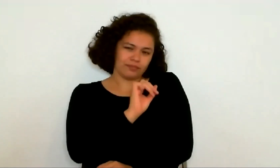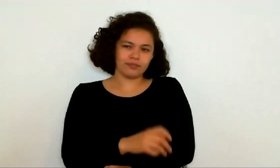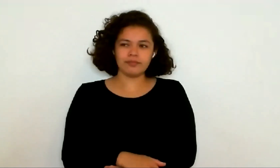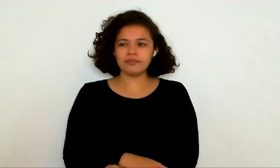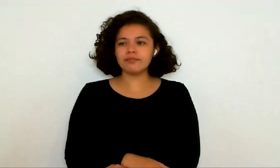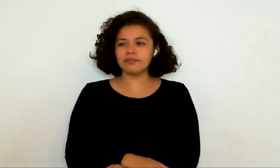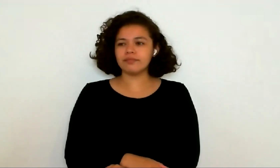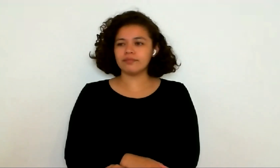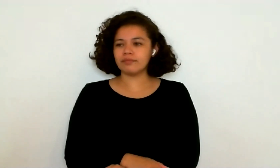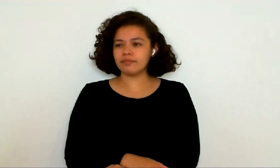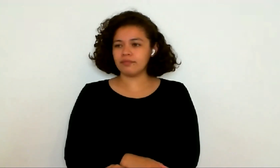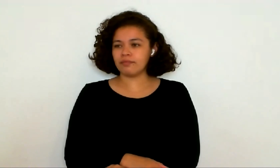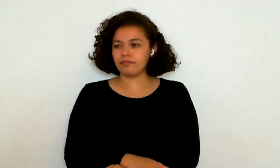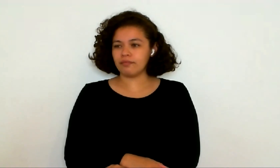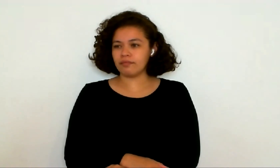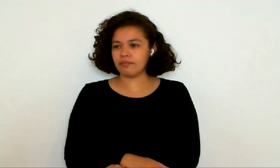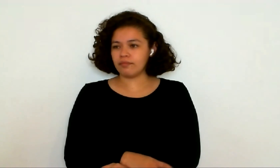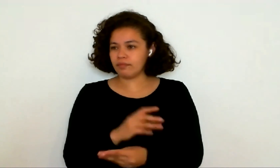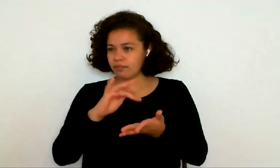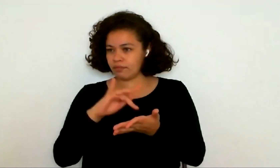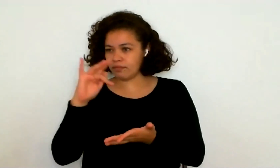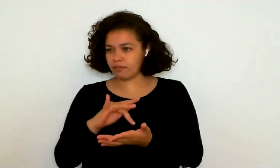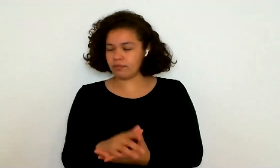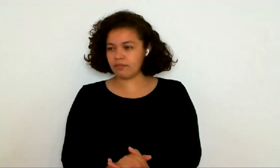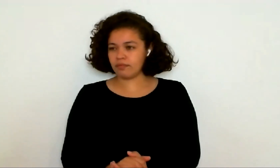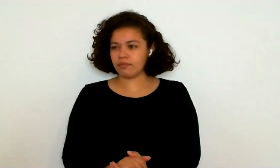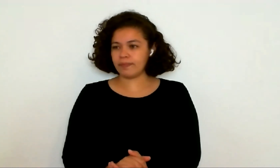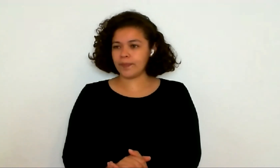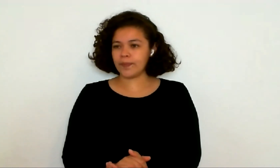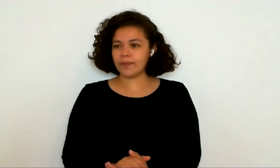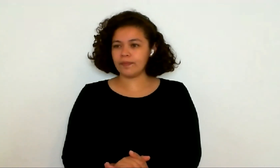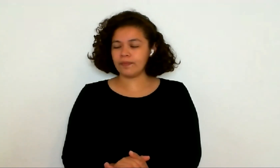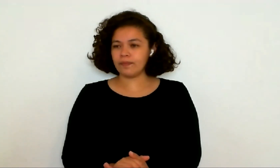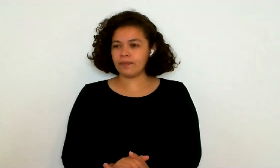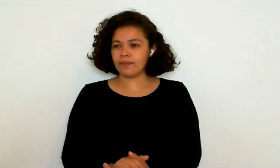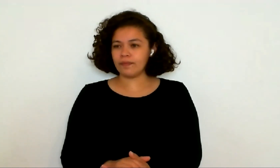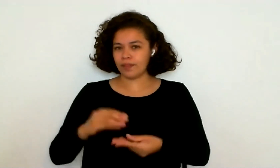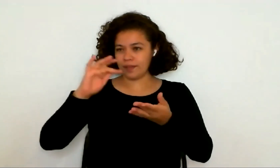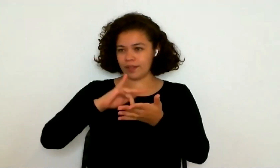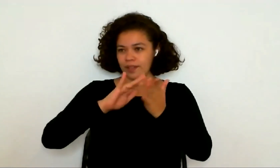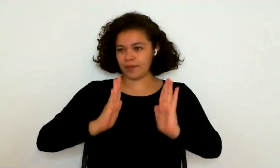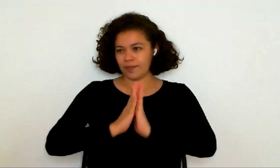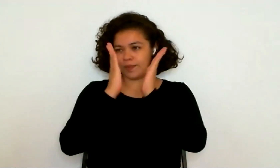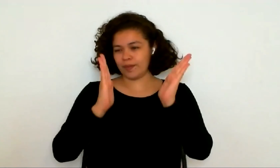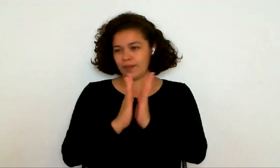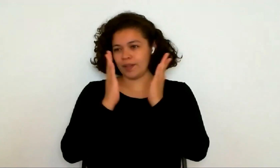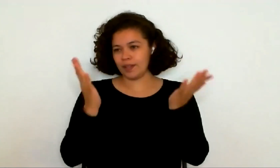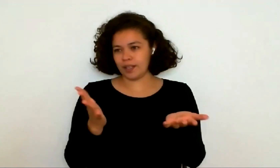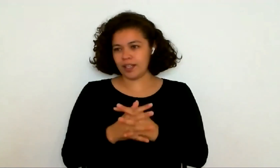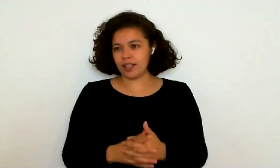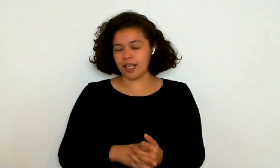ok, muchísimas gracias. Muy Ujú. agradecido, sí. Ok. La verdad, muchas gracias por la participación. Como sé, está